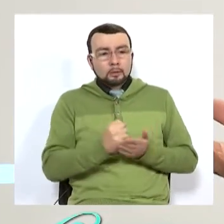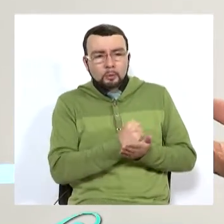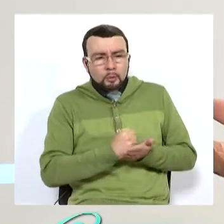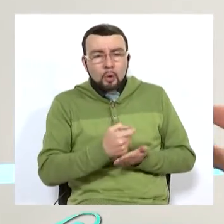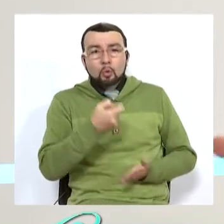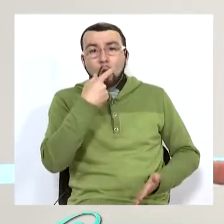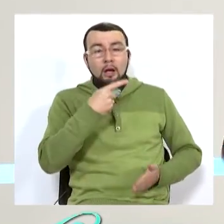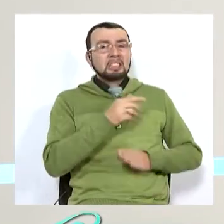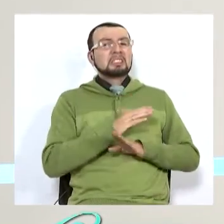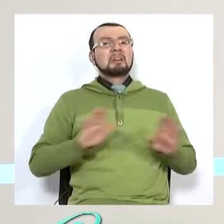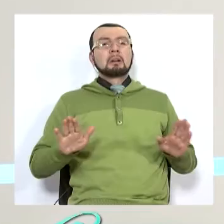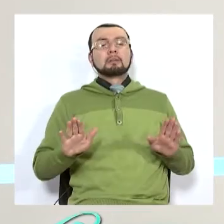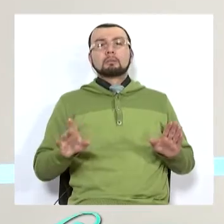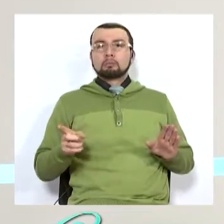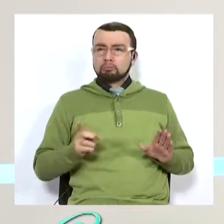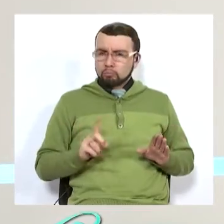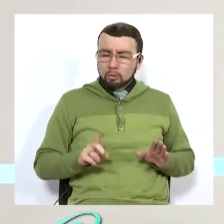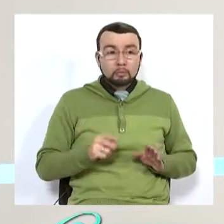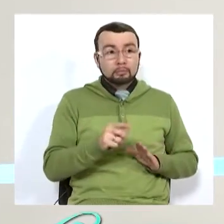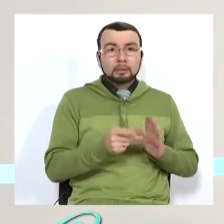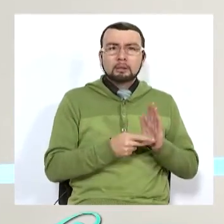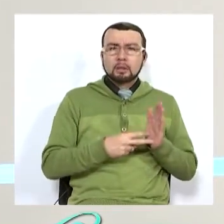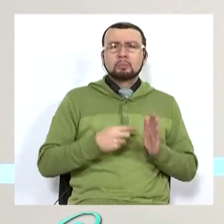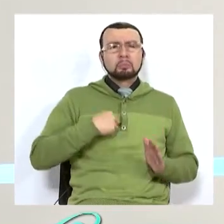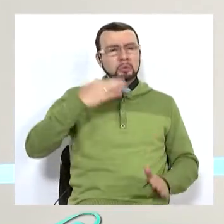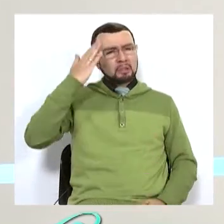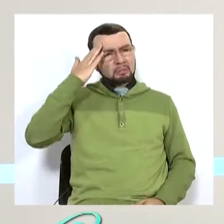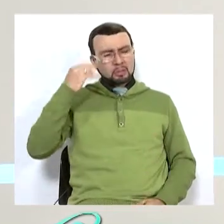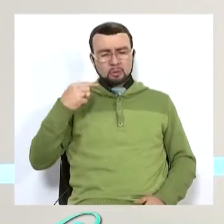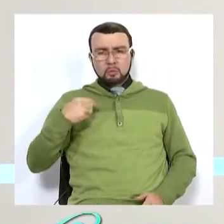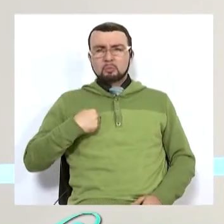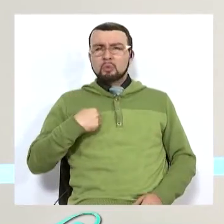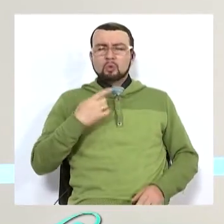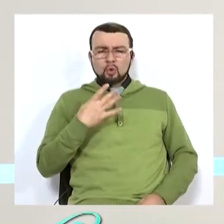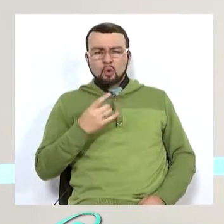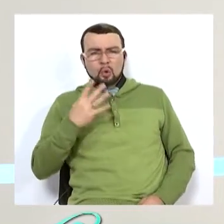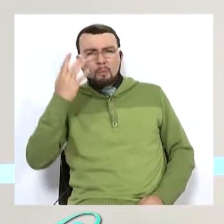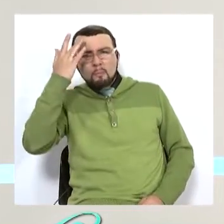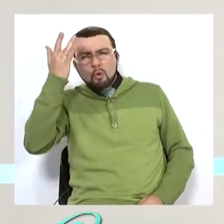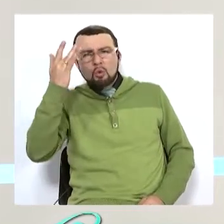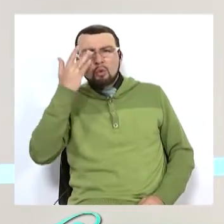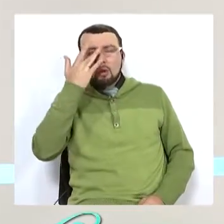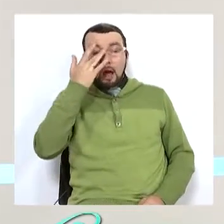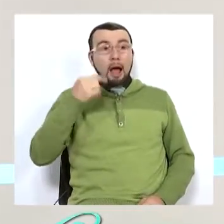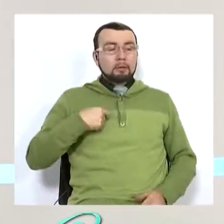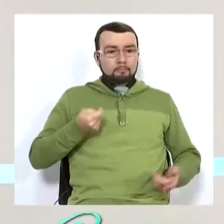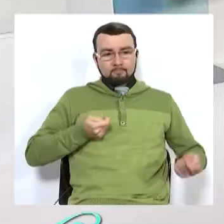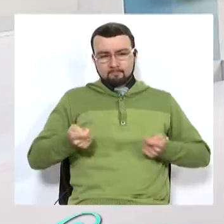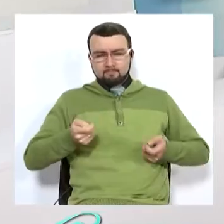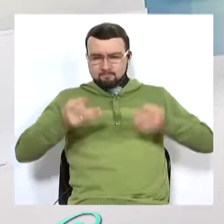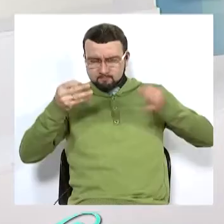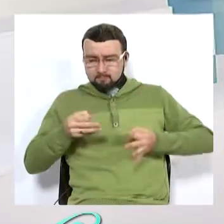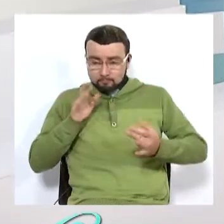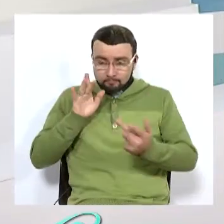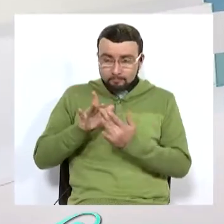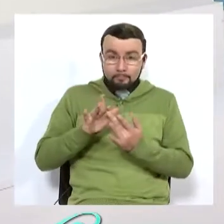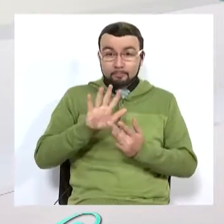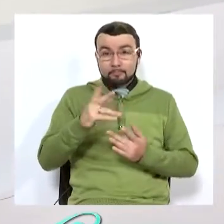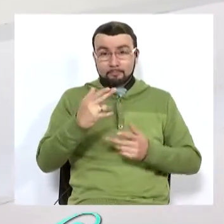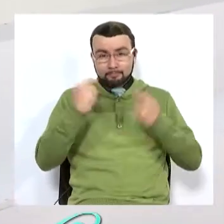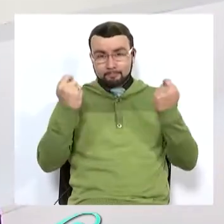dolor, es saber por qué tengo el dolor para hacer un tratamiento correcto. Ya regresamos después de este corte comerciales.